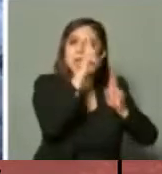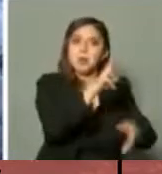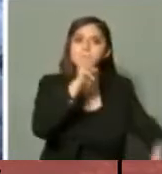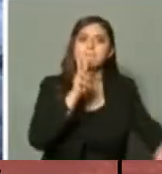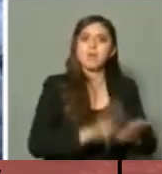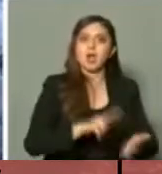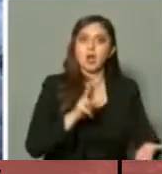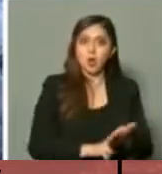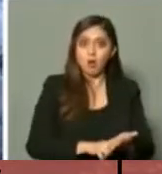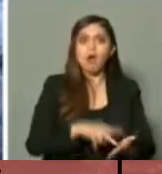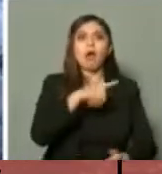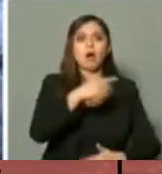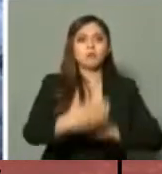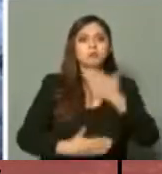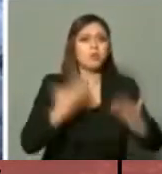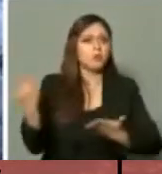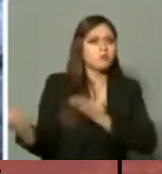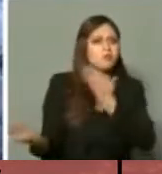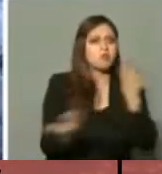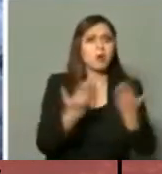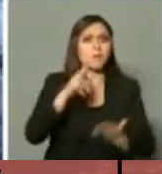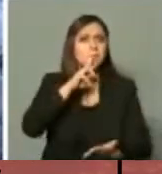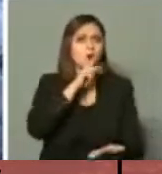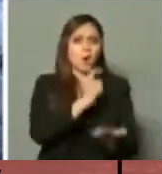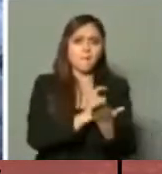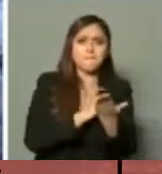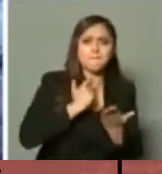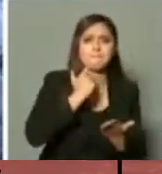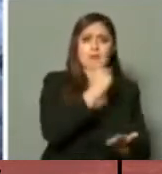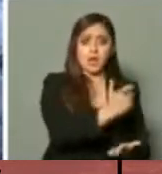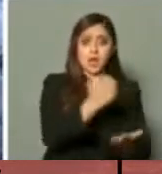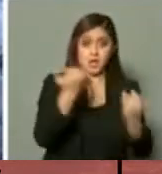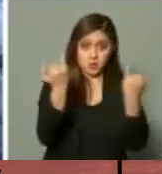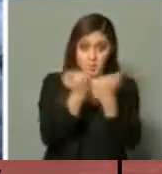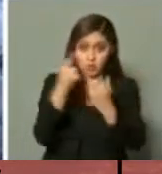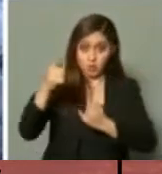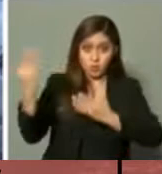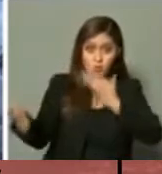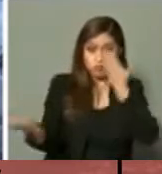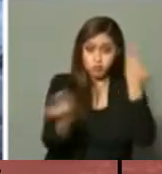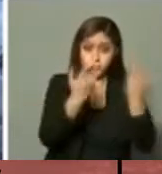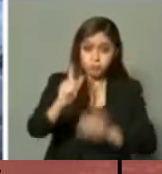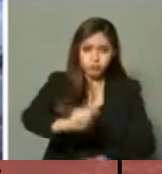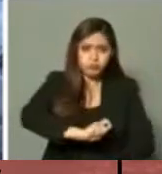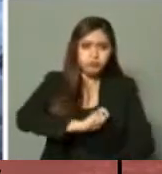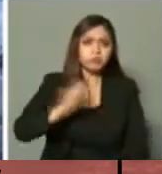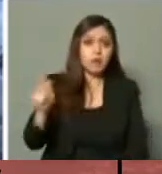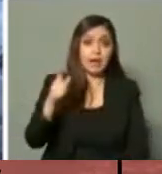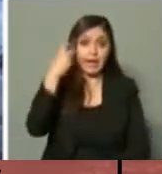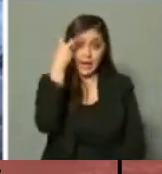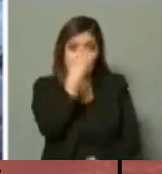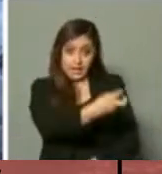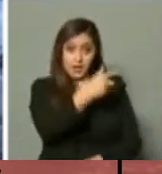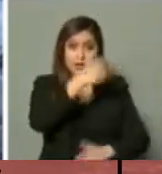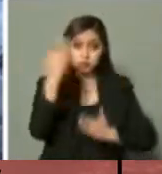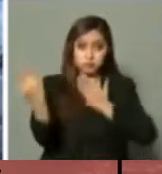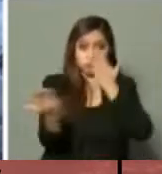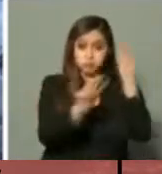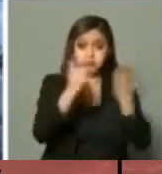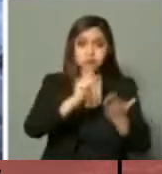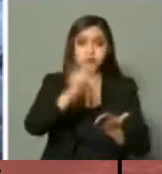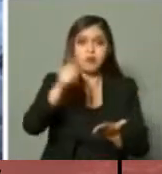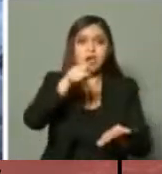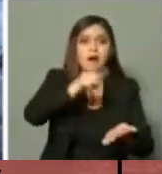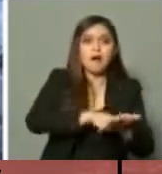tengan un estatuto de carrera, que estén mejor pagados, que en realidad tengan niveles de profesionalización y dentro de esos niveles de profesionalización